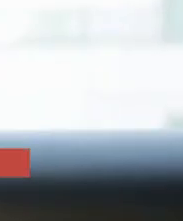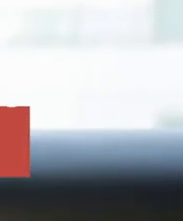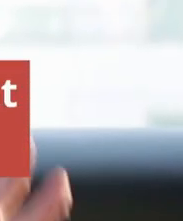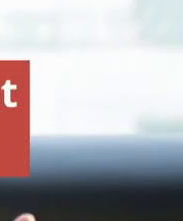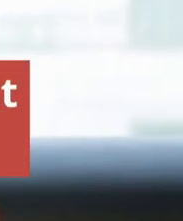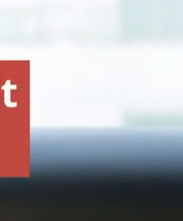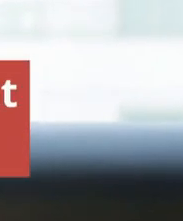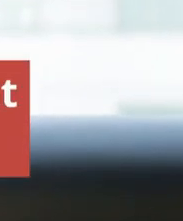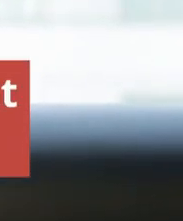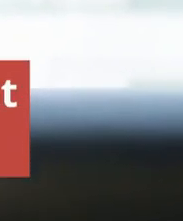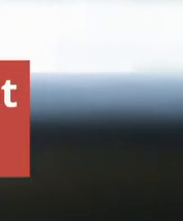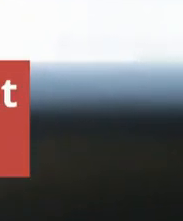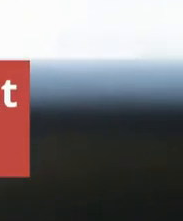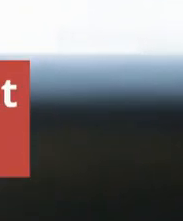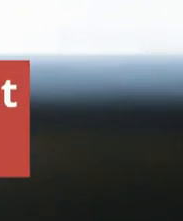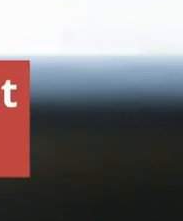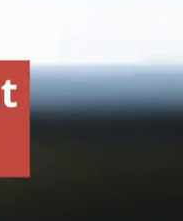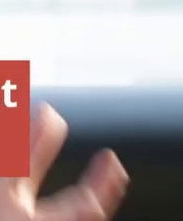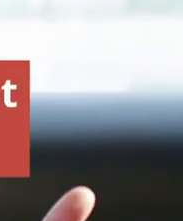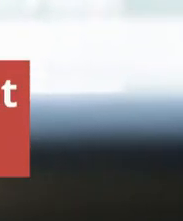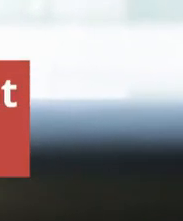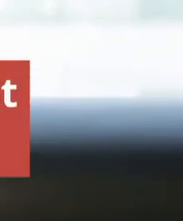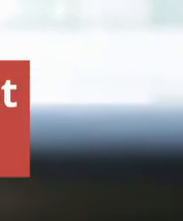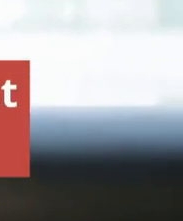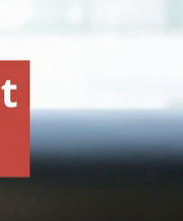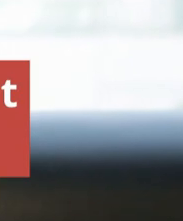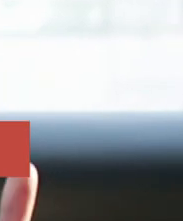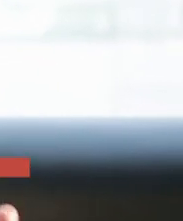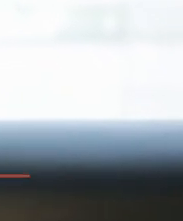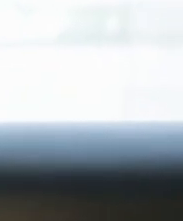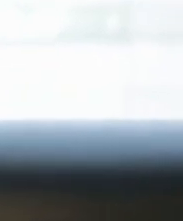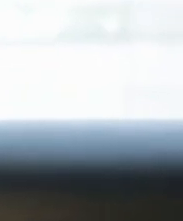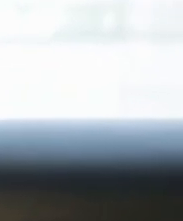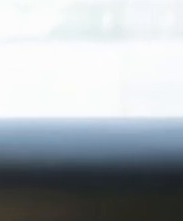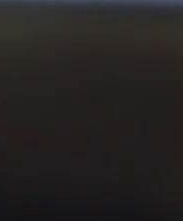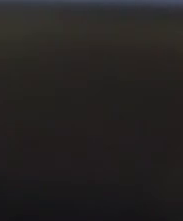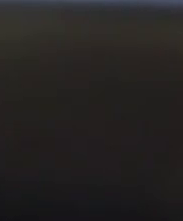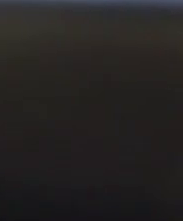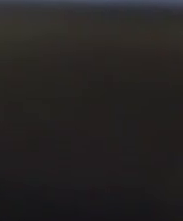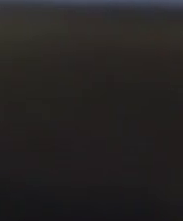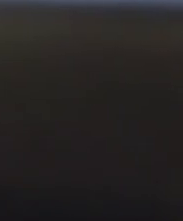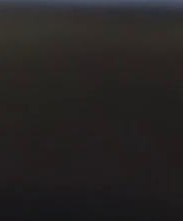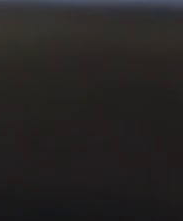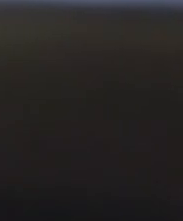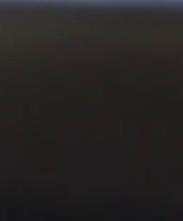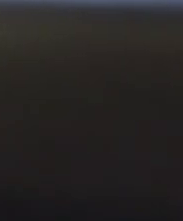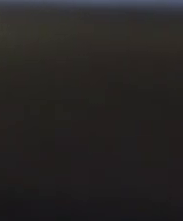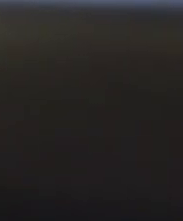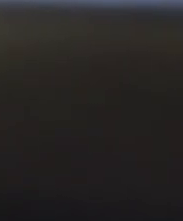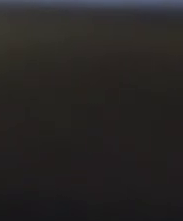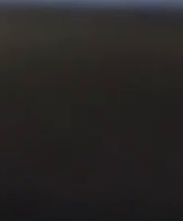Los profesionales de los cuidados deben de tener salarios adecuados, salarios dignos,